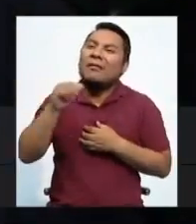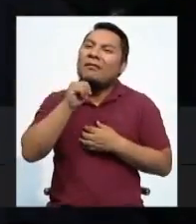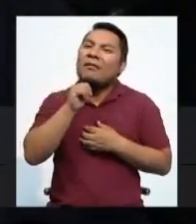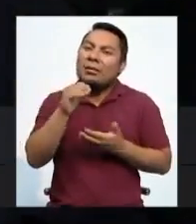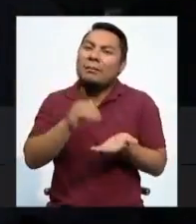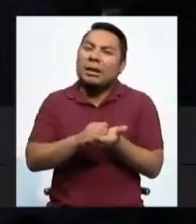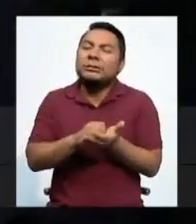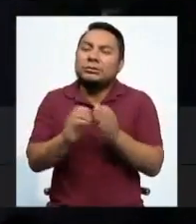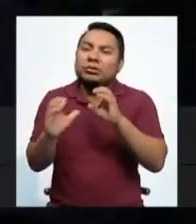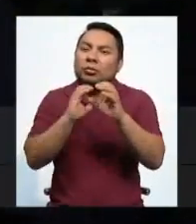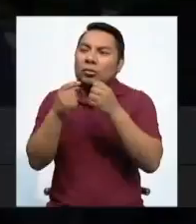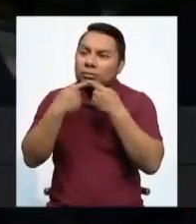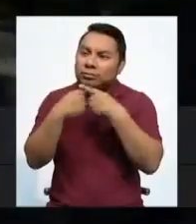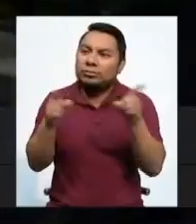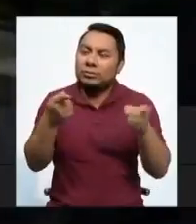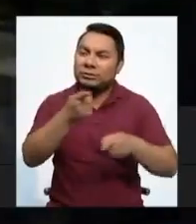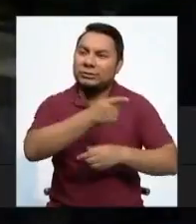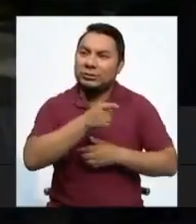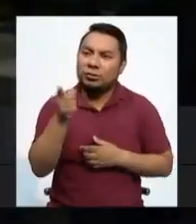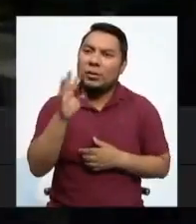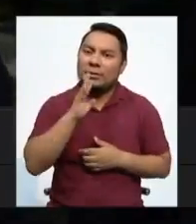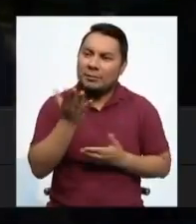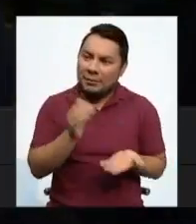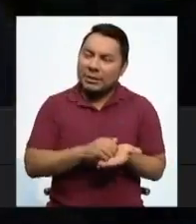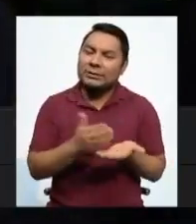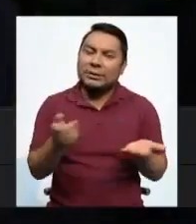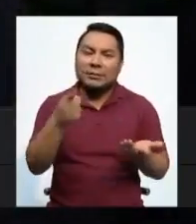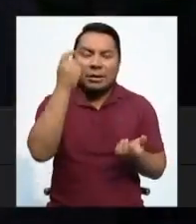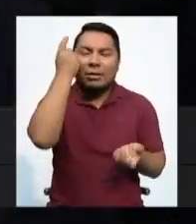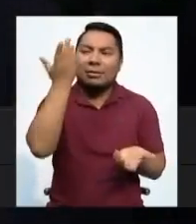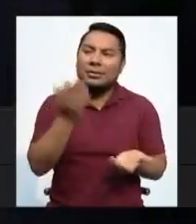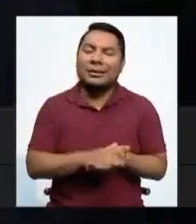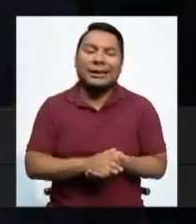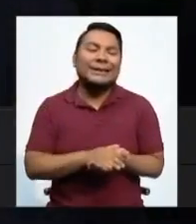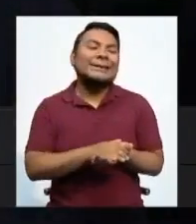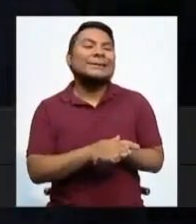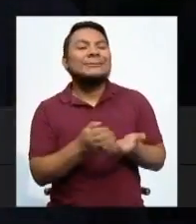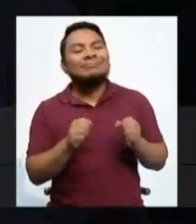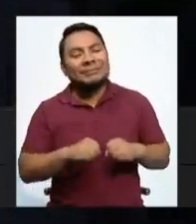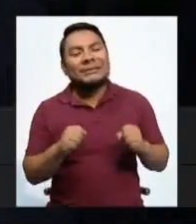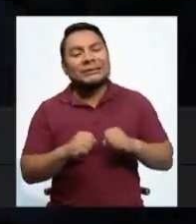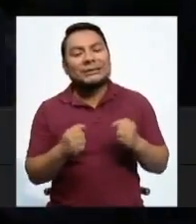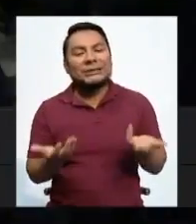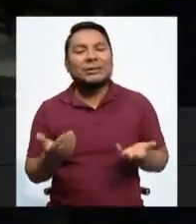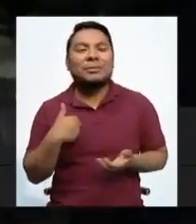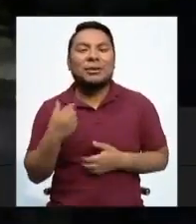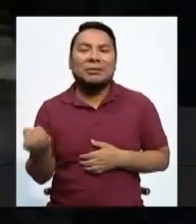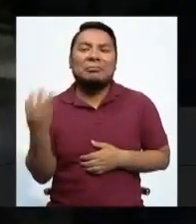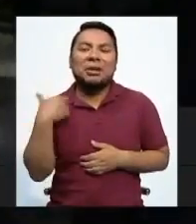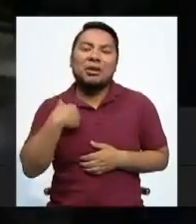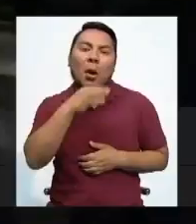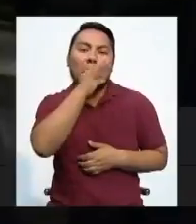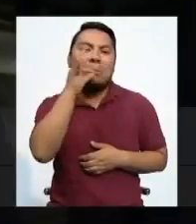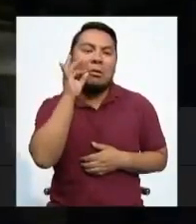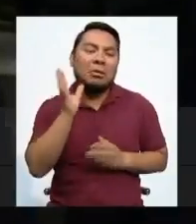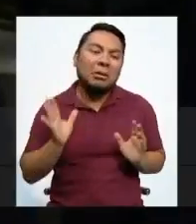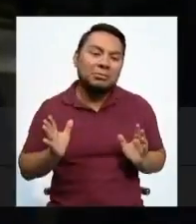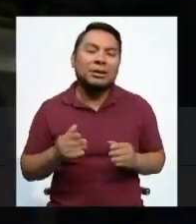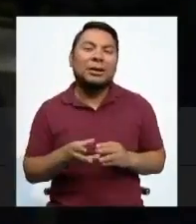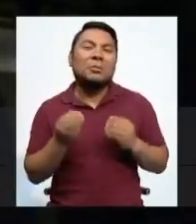sí, tengo que hacerlo. Y ahí viene pues la chapa de mudo, ¿no? ¿Quién sabe